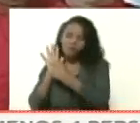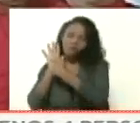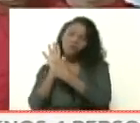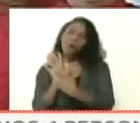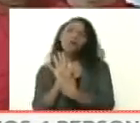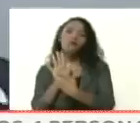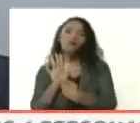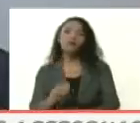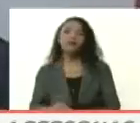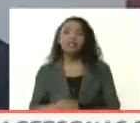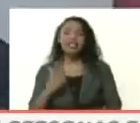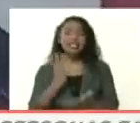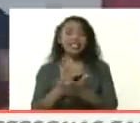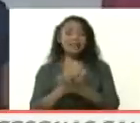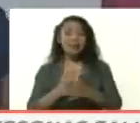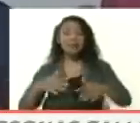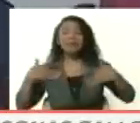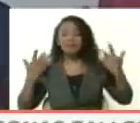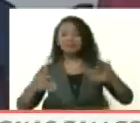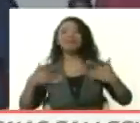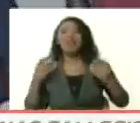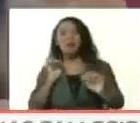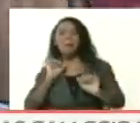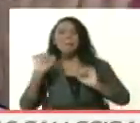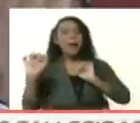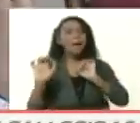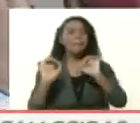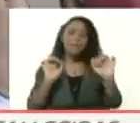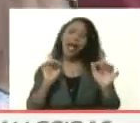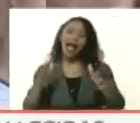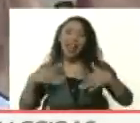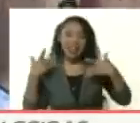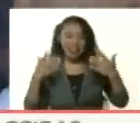Anda contenta en su marcha, empujando, alegre.